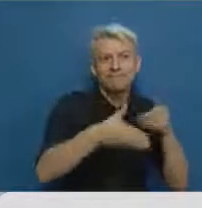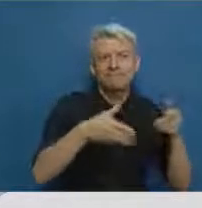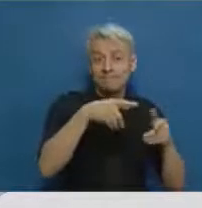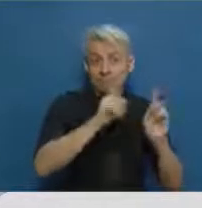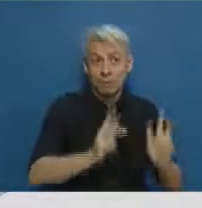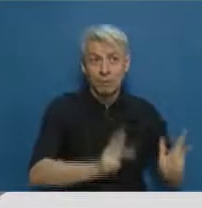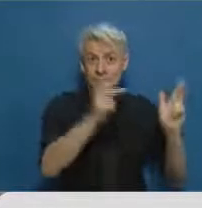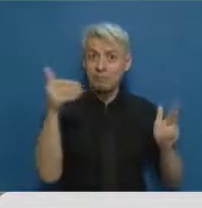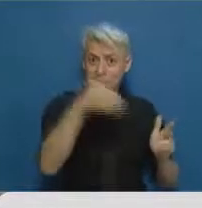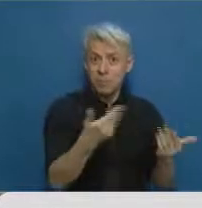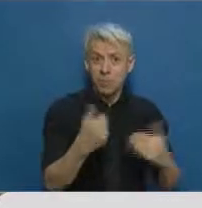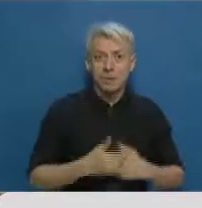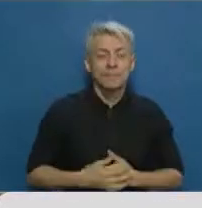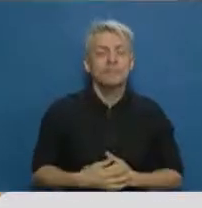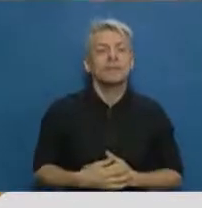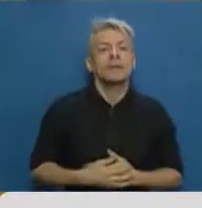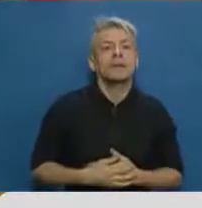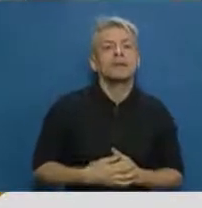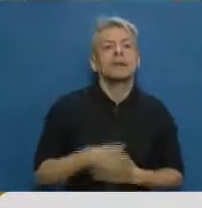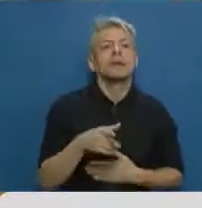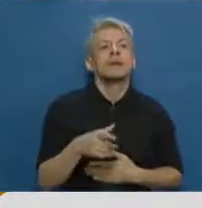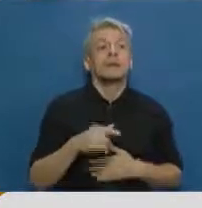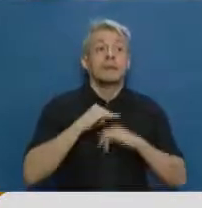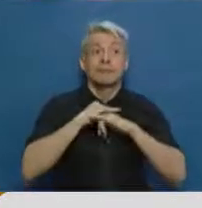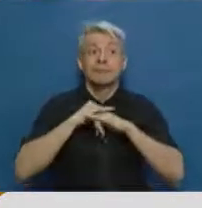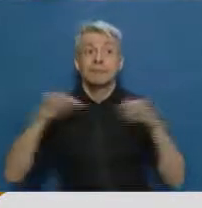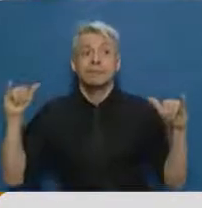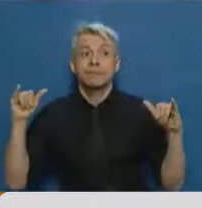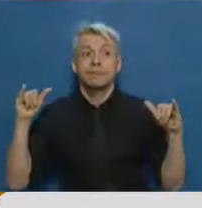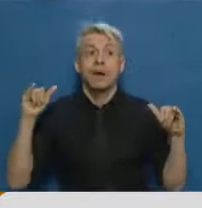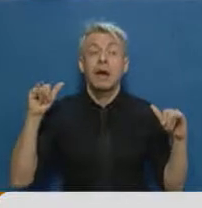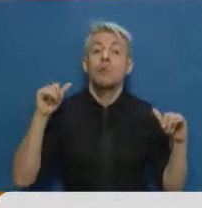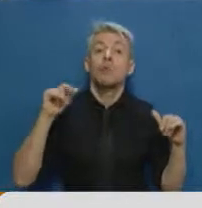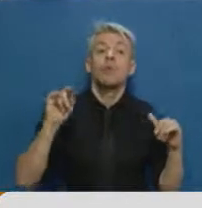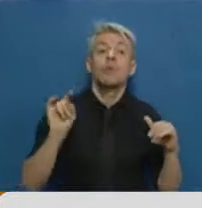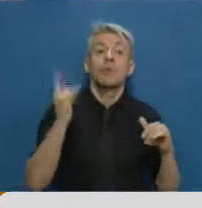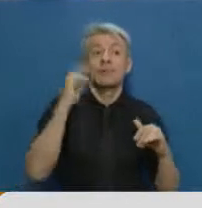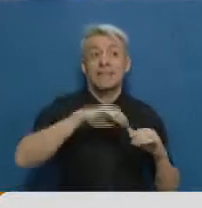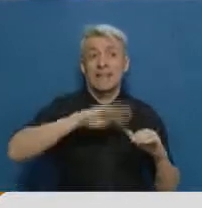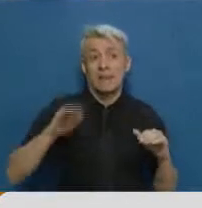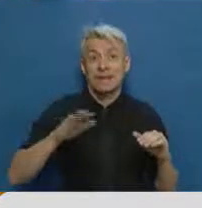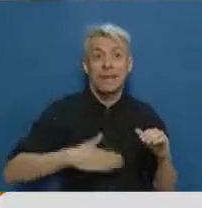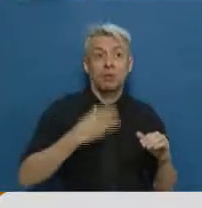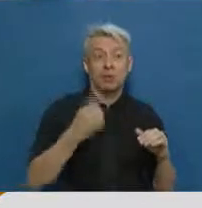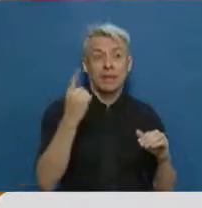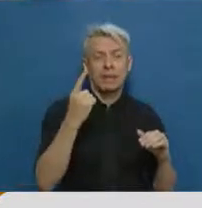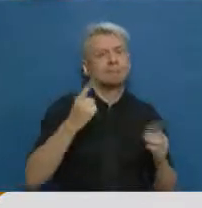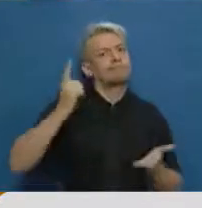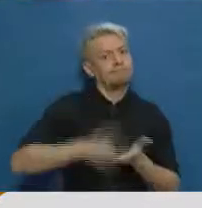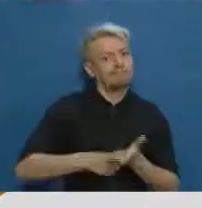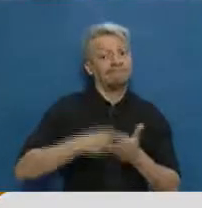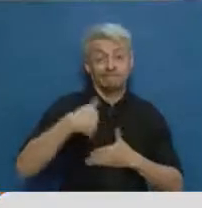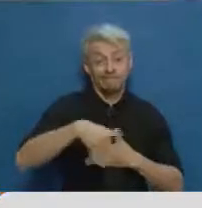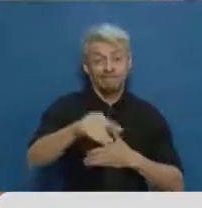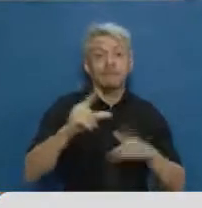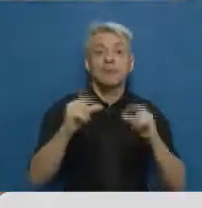establecimiento educativo. Tras conocerse la noticia, las autoridades de la Universidad Maza decidieron ponerle fecha al regreso a las